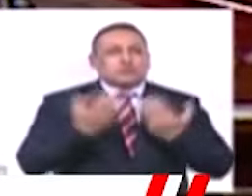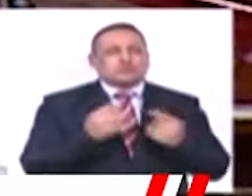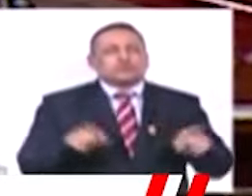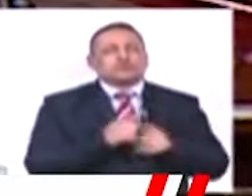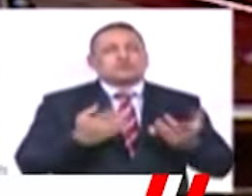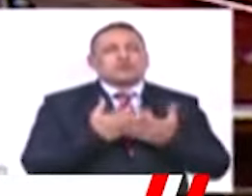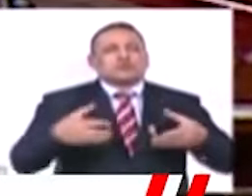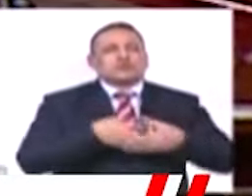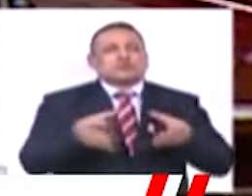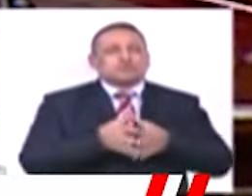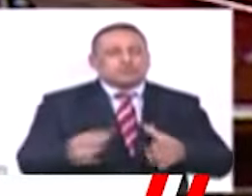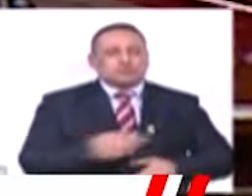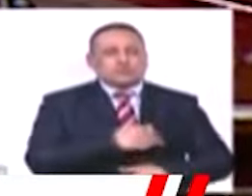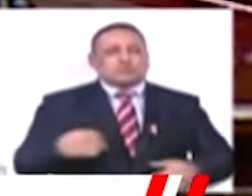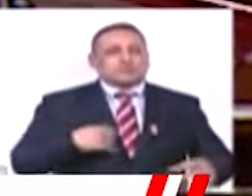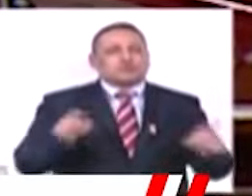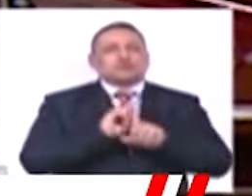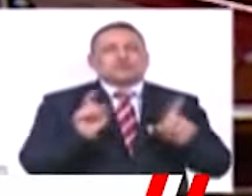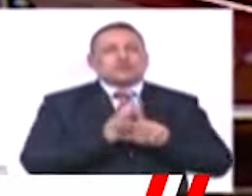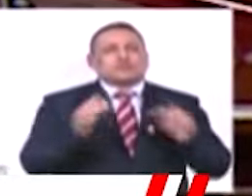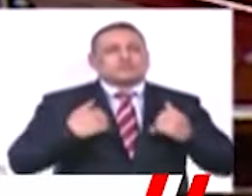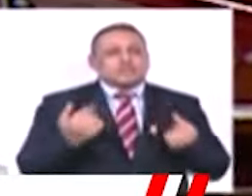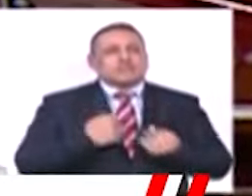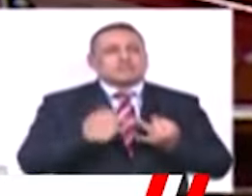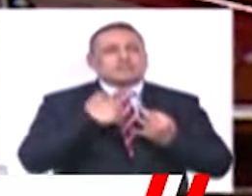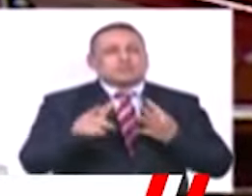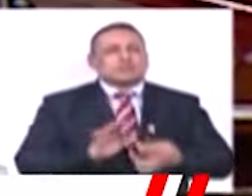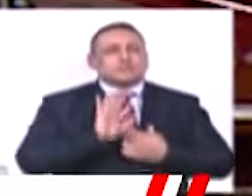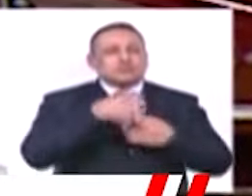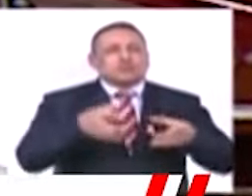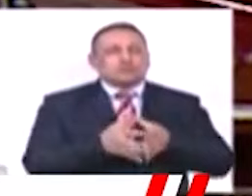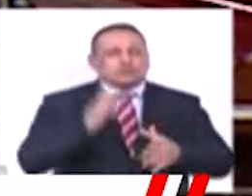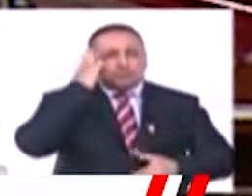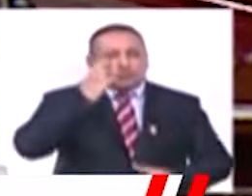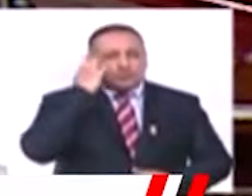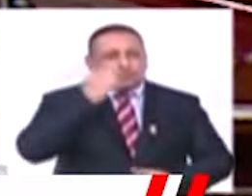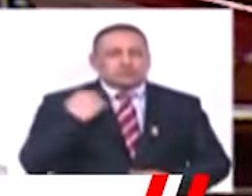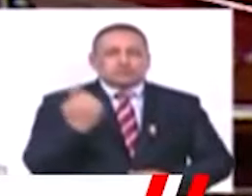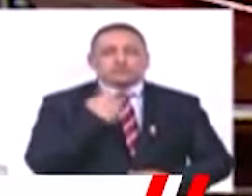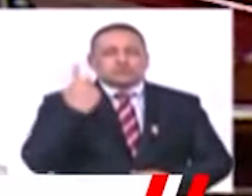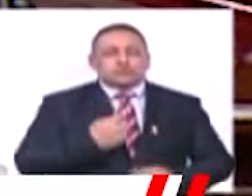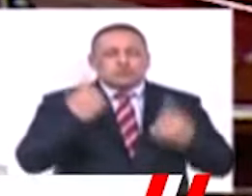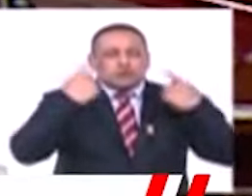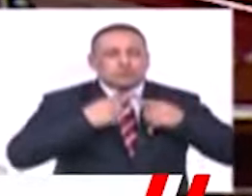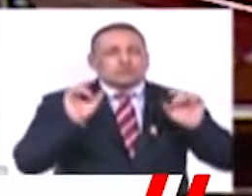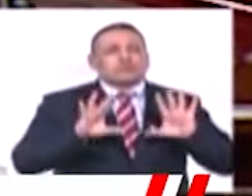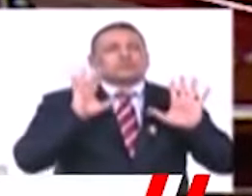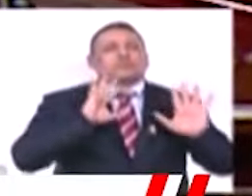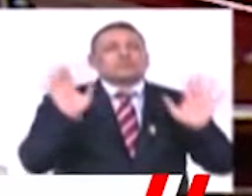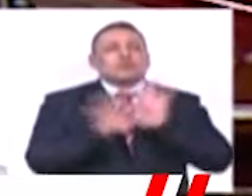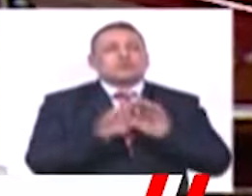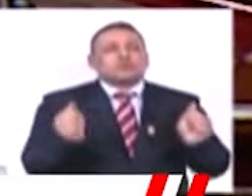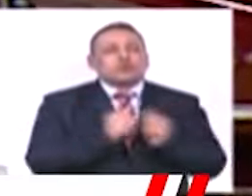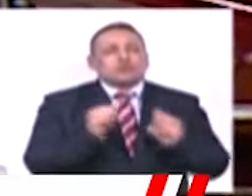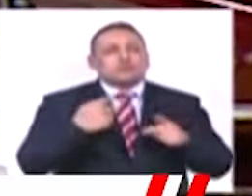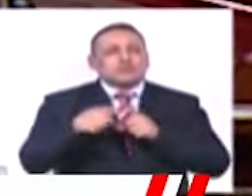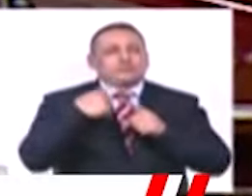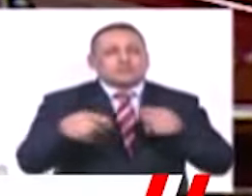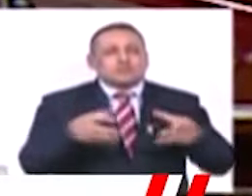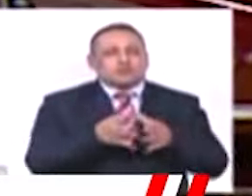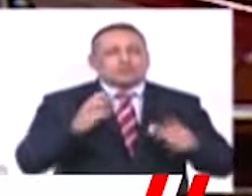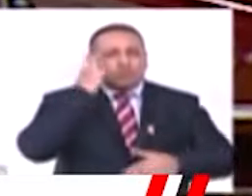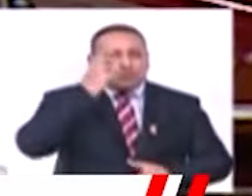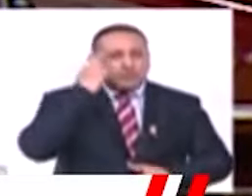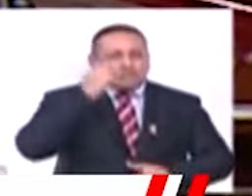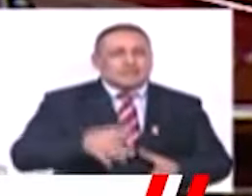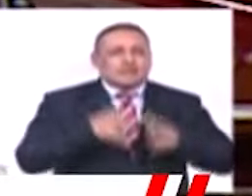donde el Ejecutivo no cuenta con representación ni bancada. Solo la coincidencia en torno a las grandes